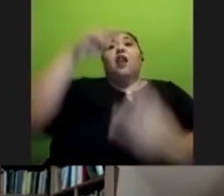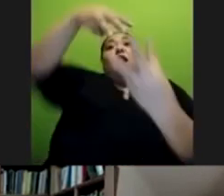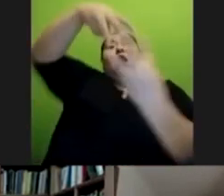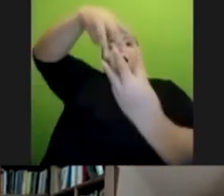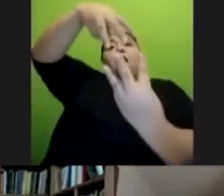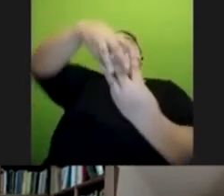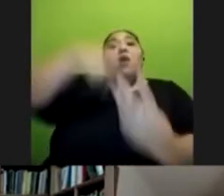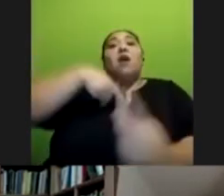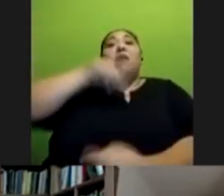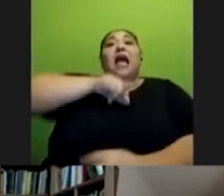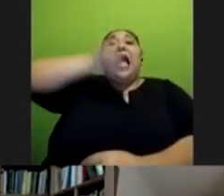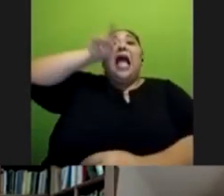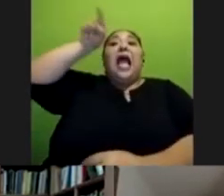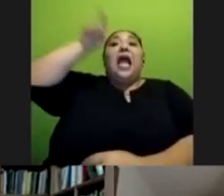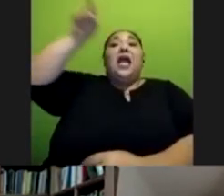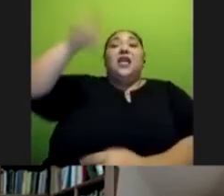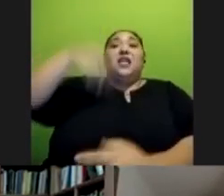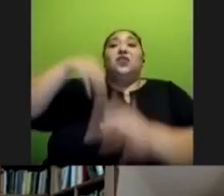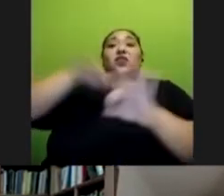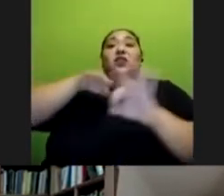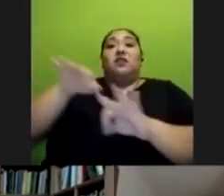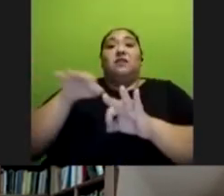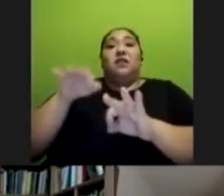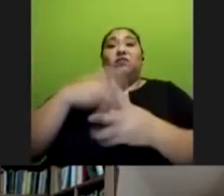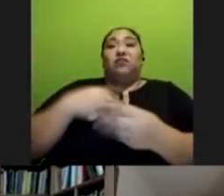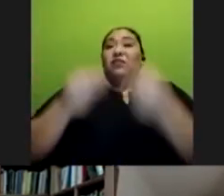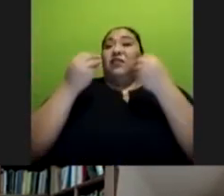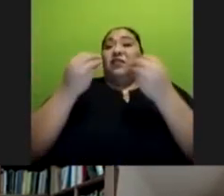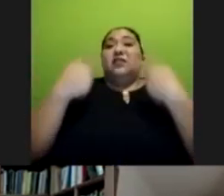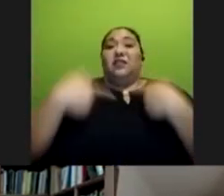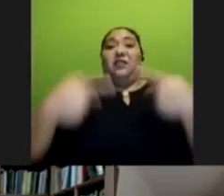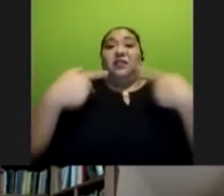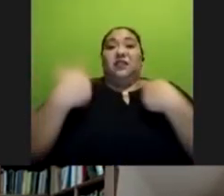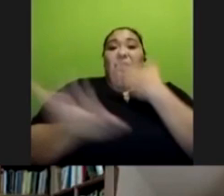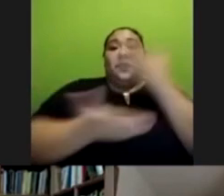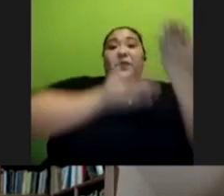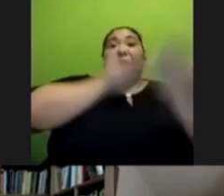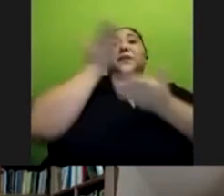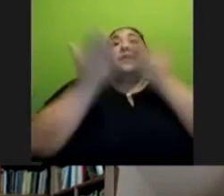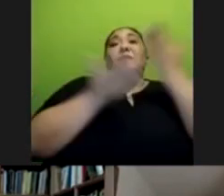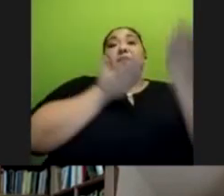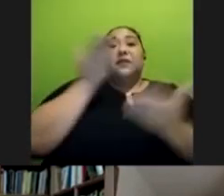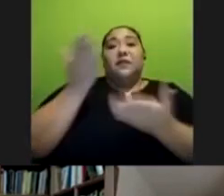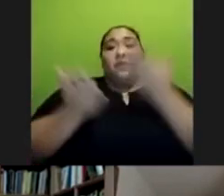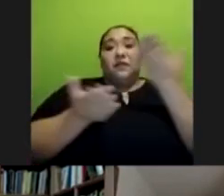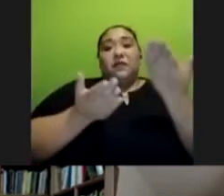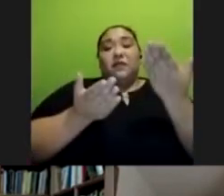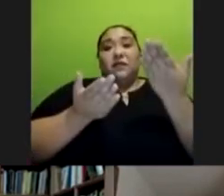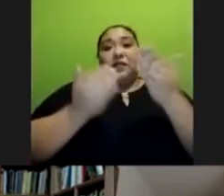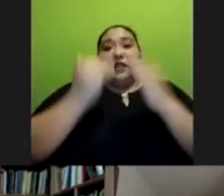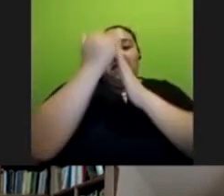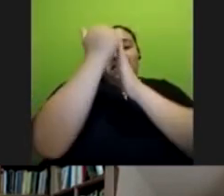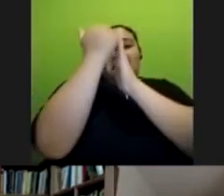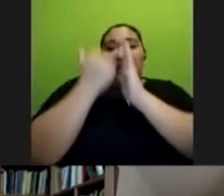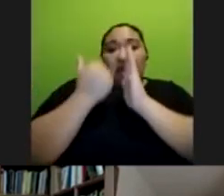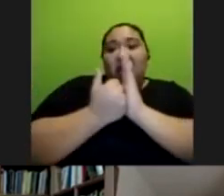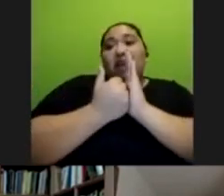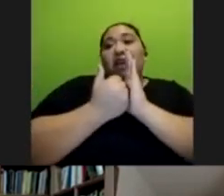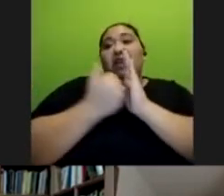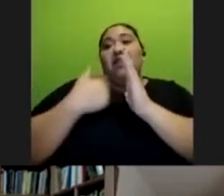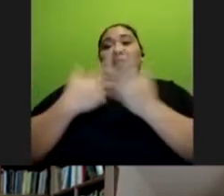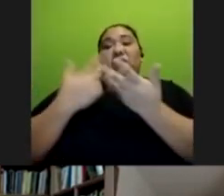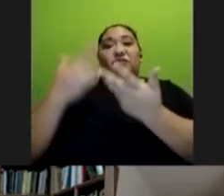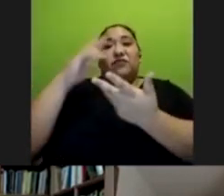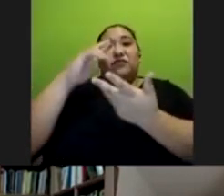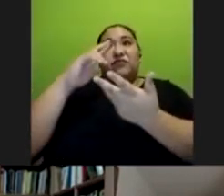un alto porcentaje de estudiantes de bajos recursos económicos. En